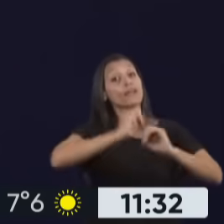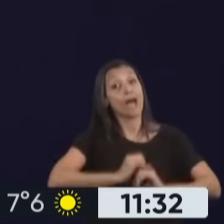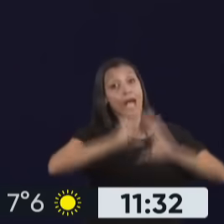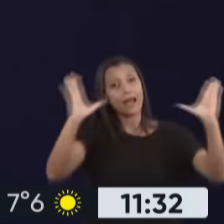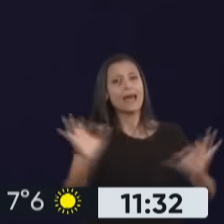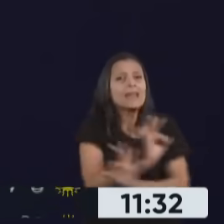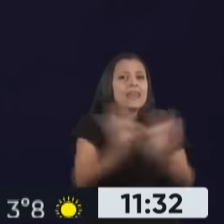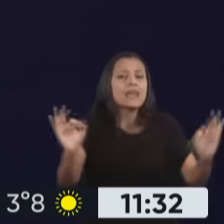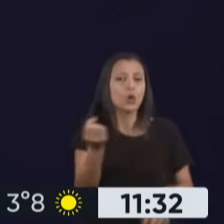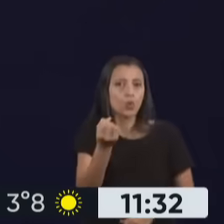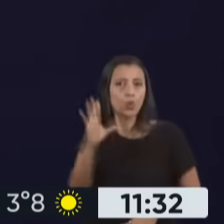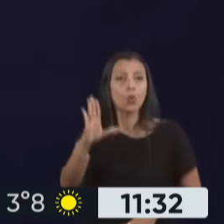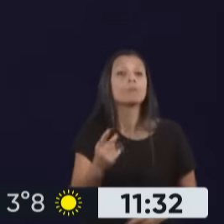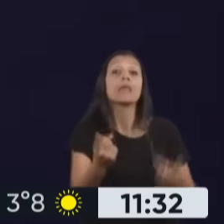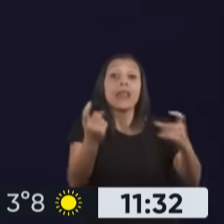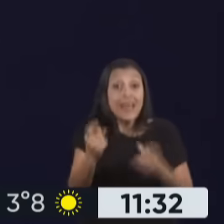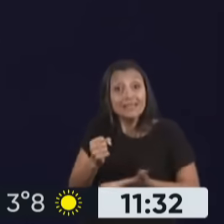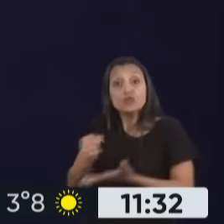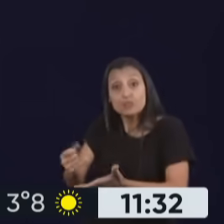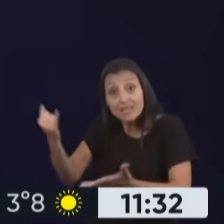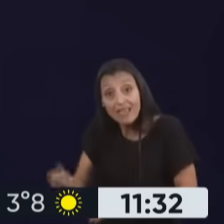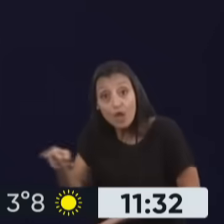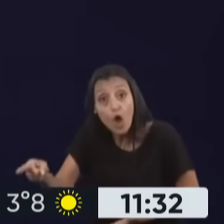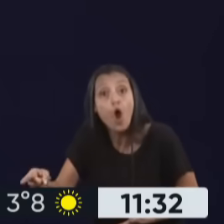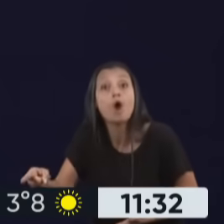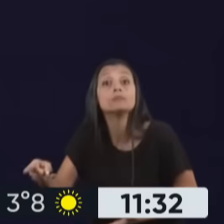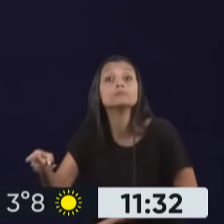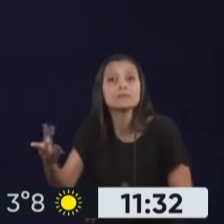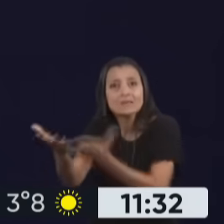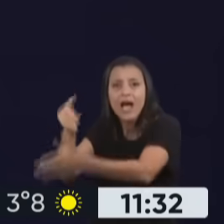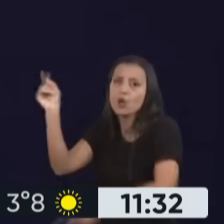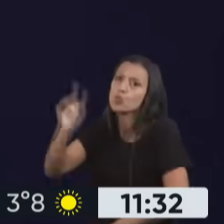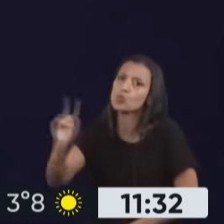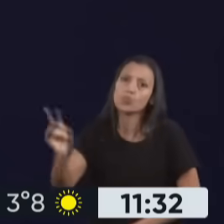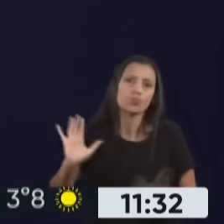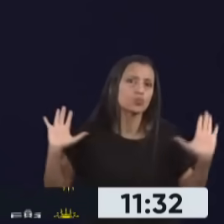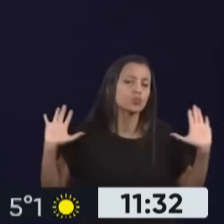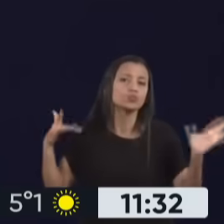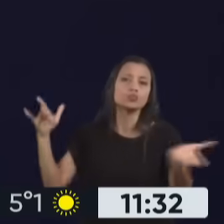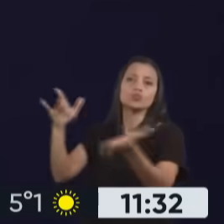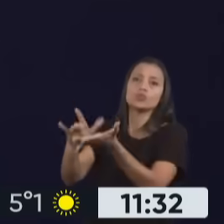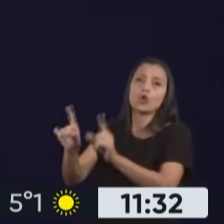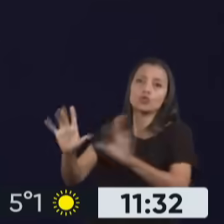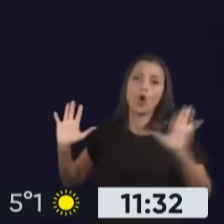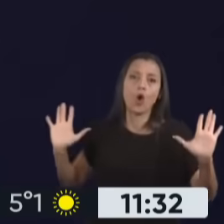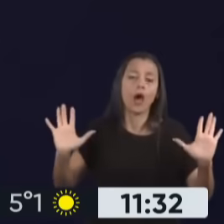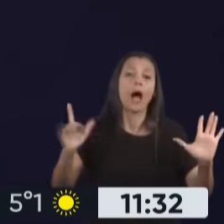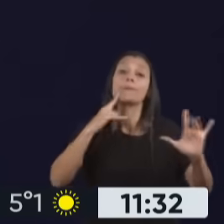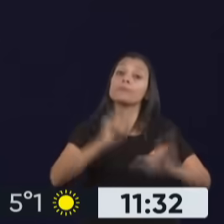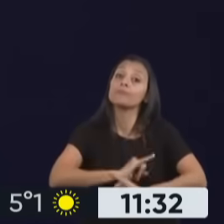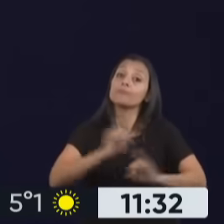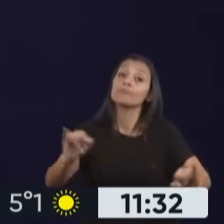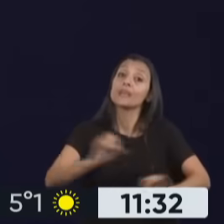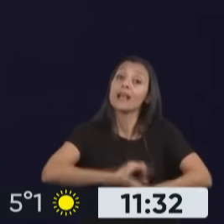ningún club que necesite subsidio va a dejar de recibirlo. Y esto lo aclaro porque después empiezan las